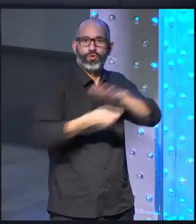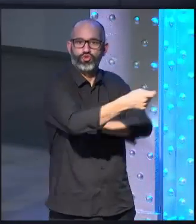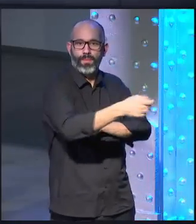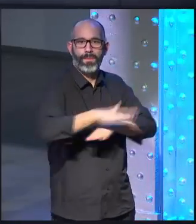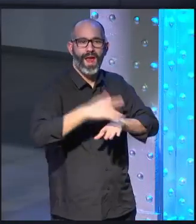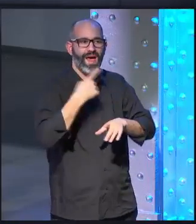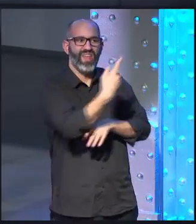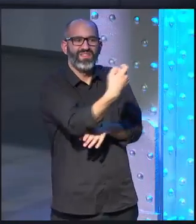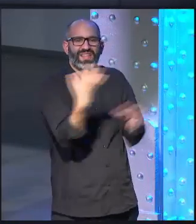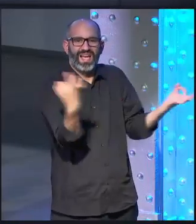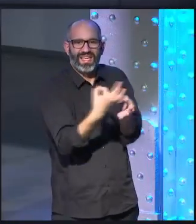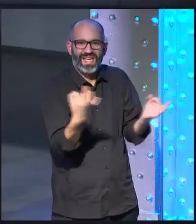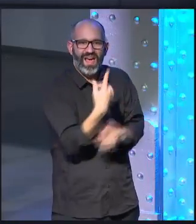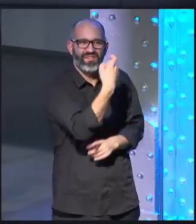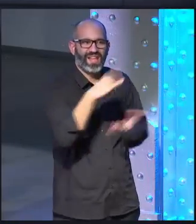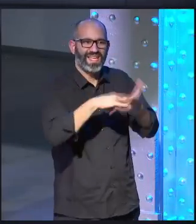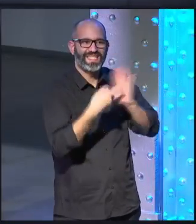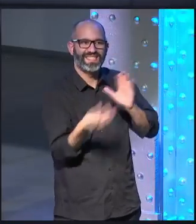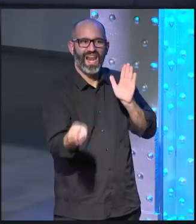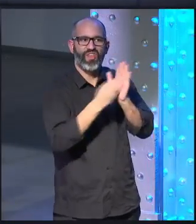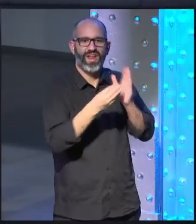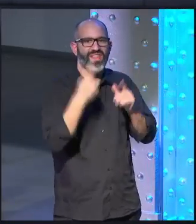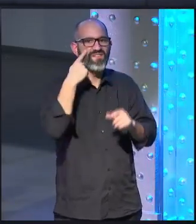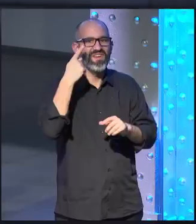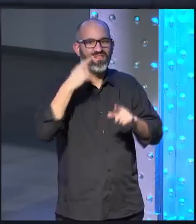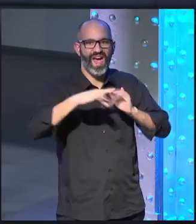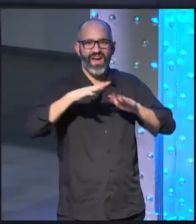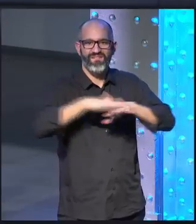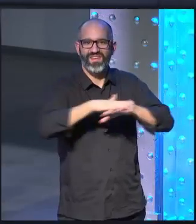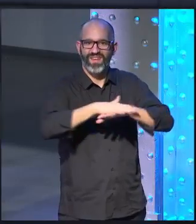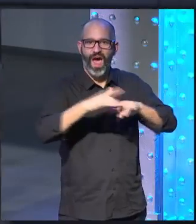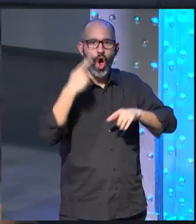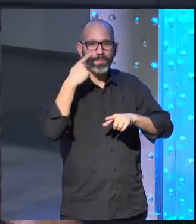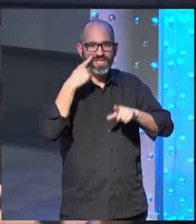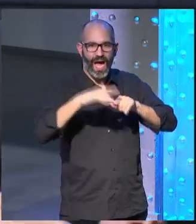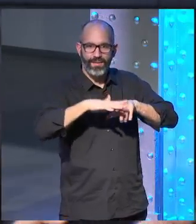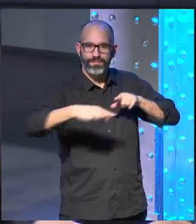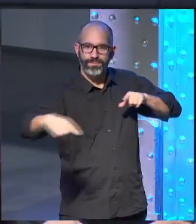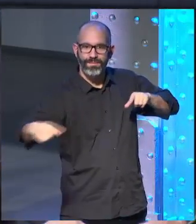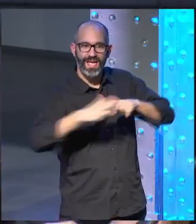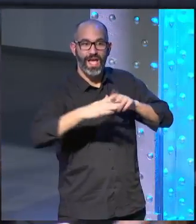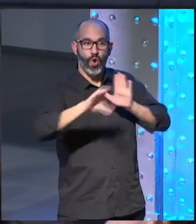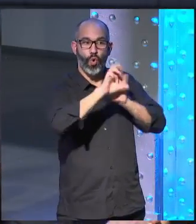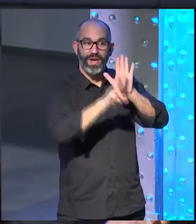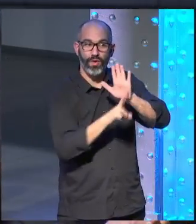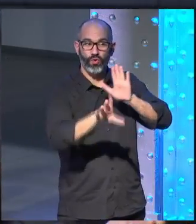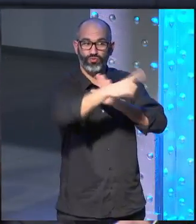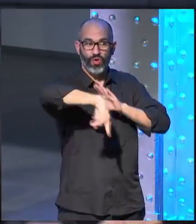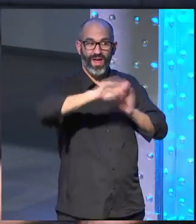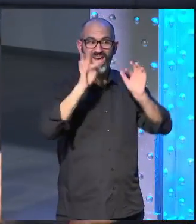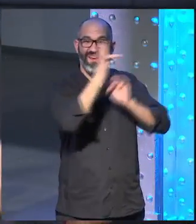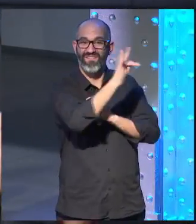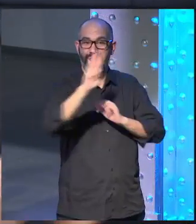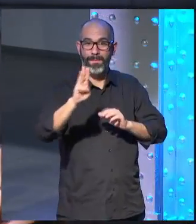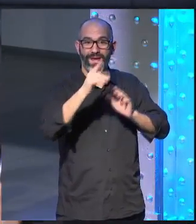mirad, necesitamos instaladores de fibra óptica, tenemos que desplegar fibra óptica, y el currículum académico de la formación profesional